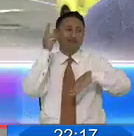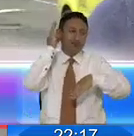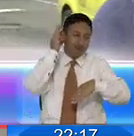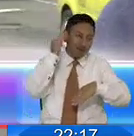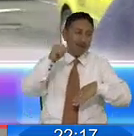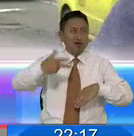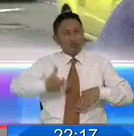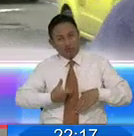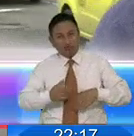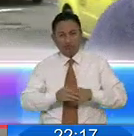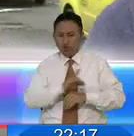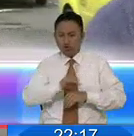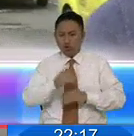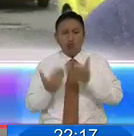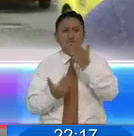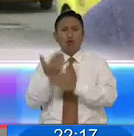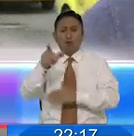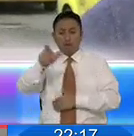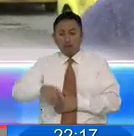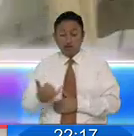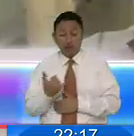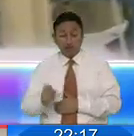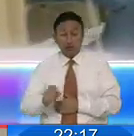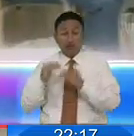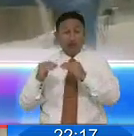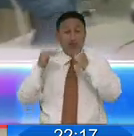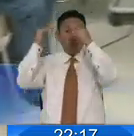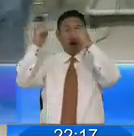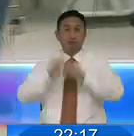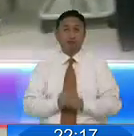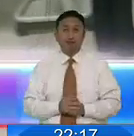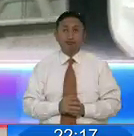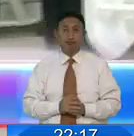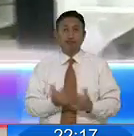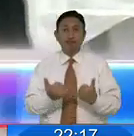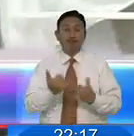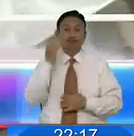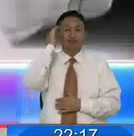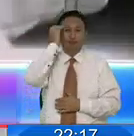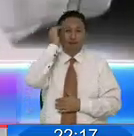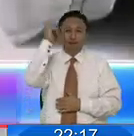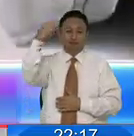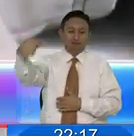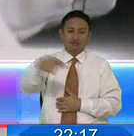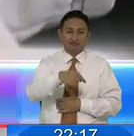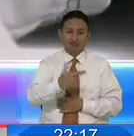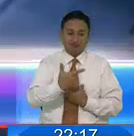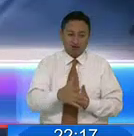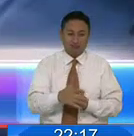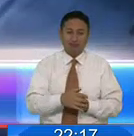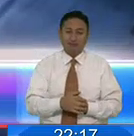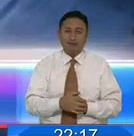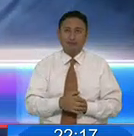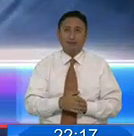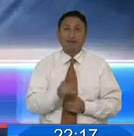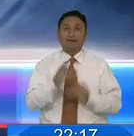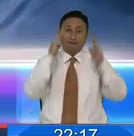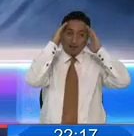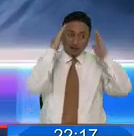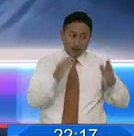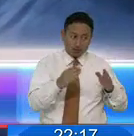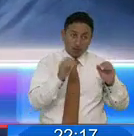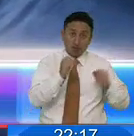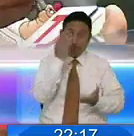nueva aquellos posgrados que la población necesita en este marco ante la preocupación de que mientras estas plazas sean ocupadas la atención puede ser